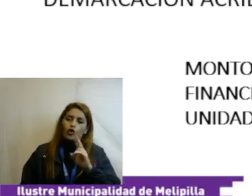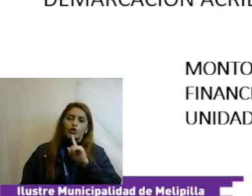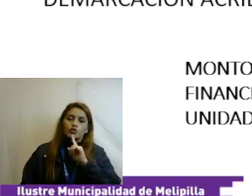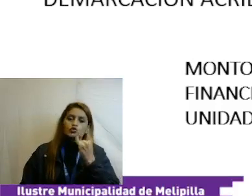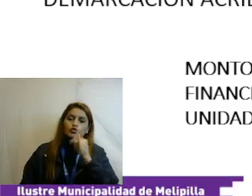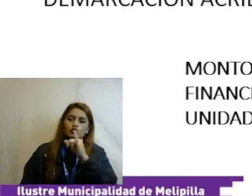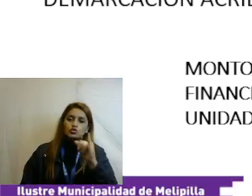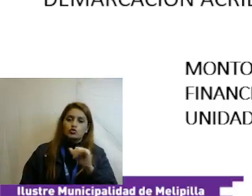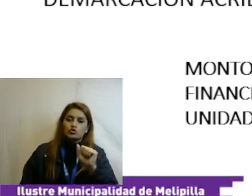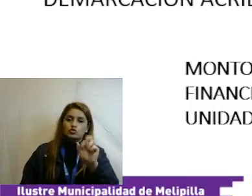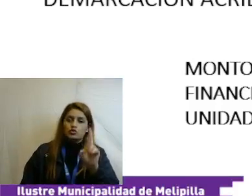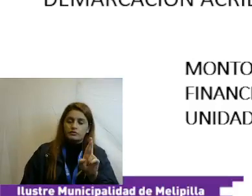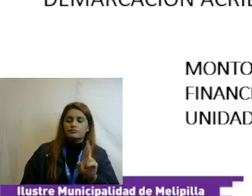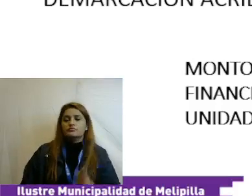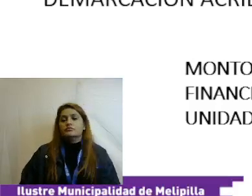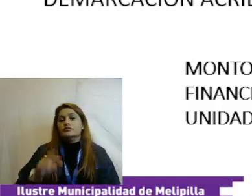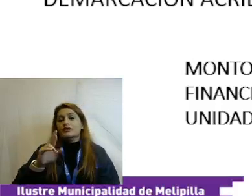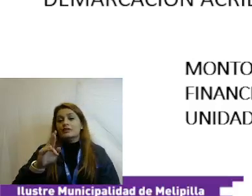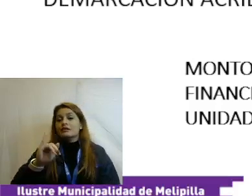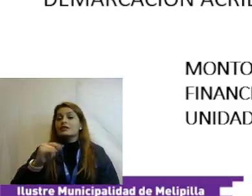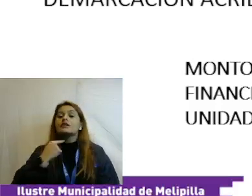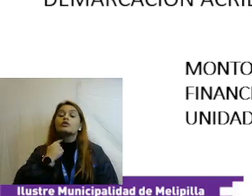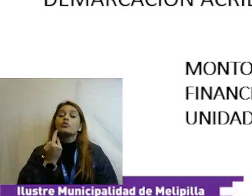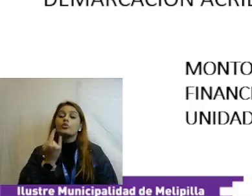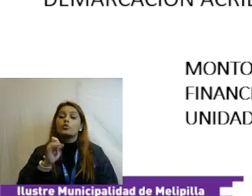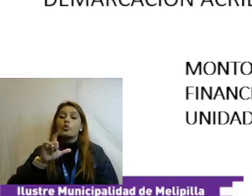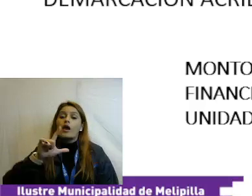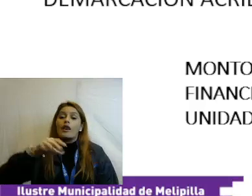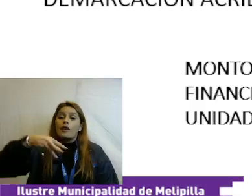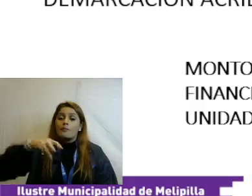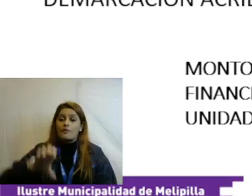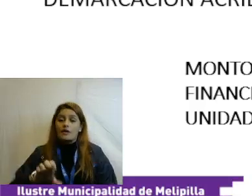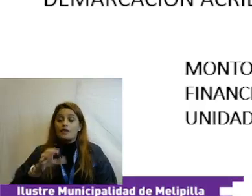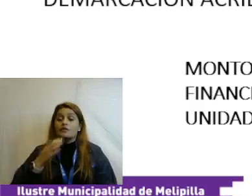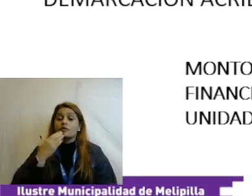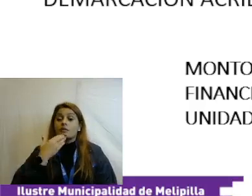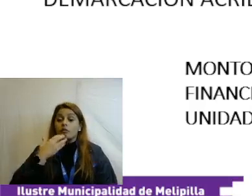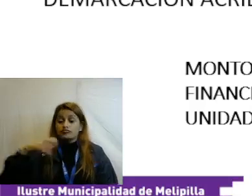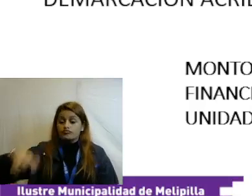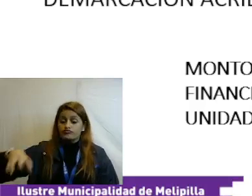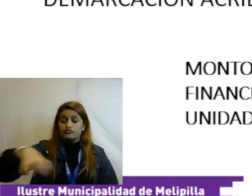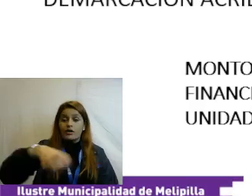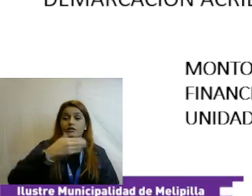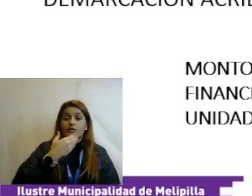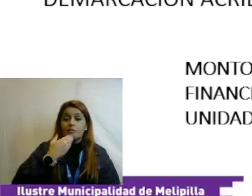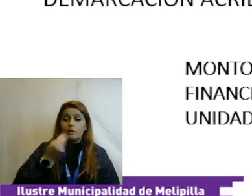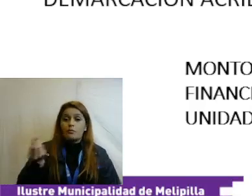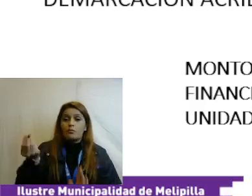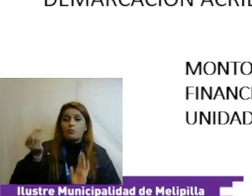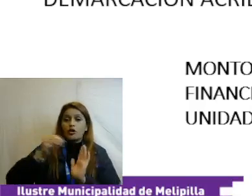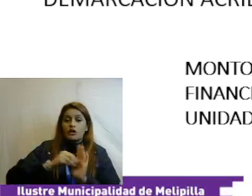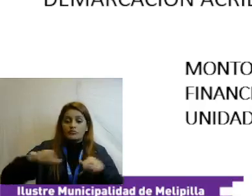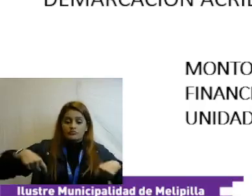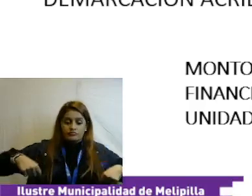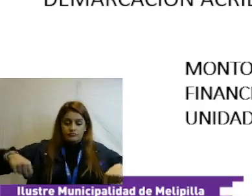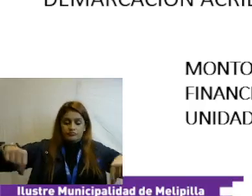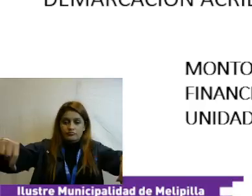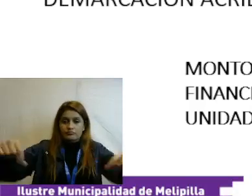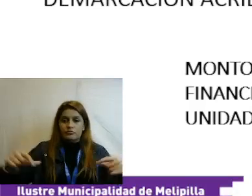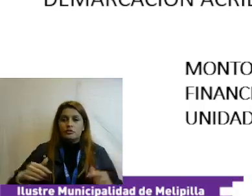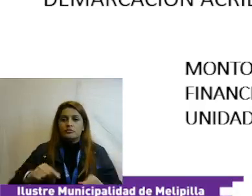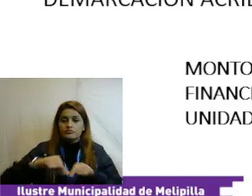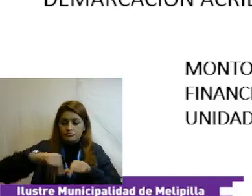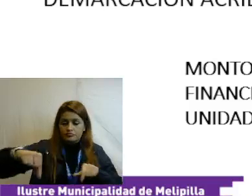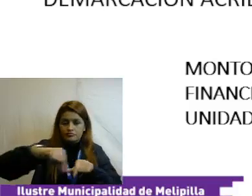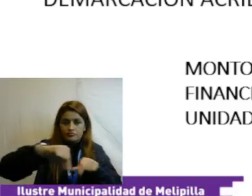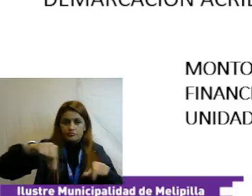Como también la demolición y reposición de aceras peatonales, construcción de dispositivos de rodado, suministro e instalación de bahías peatonales, demarcación acrílica